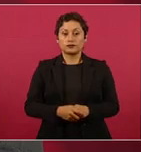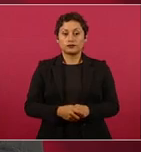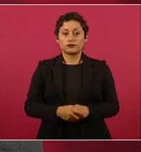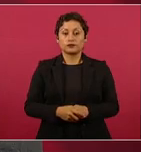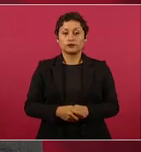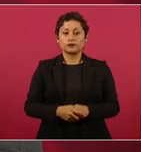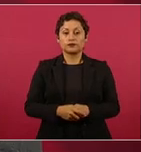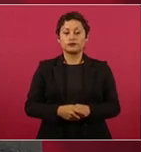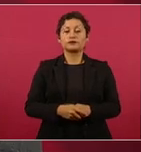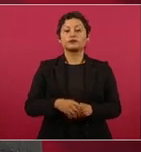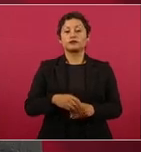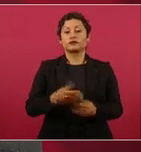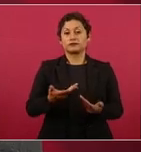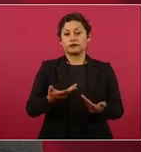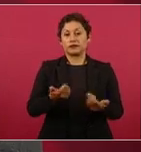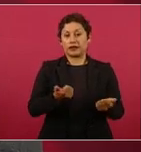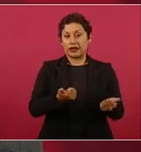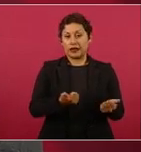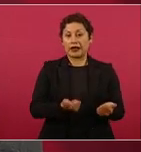Transporte de mercancías.